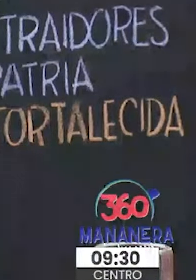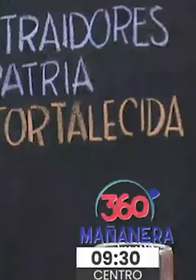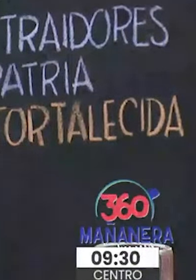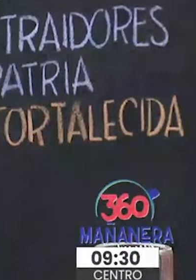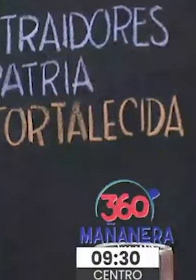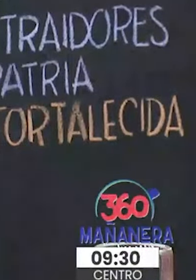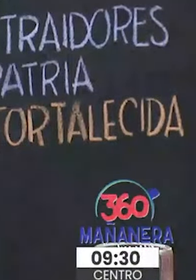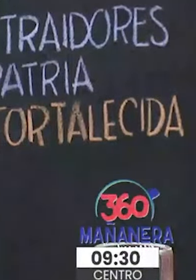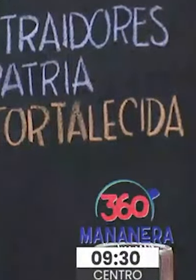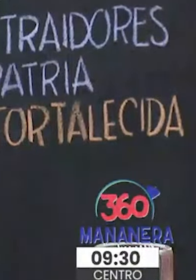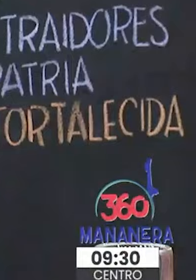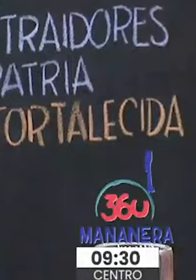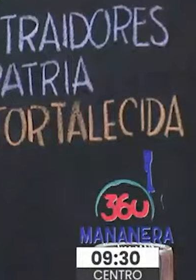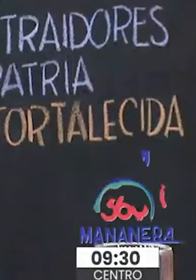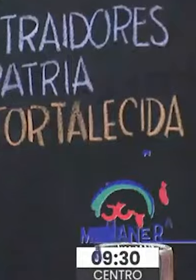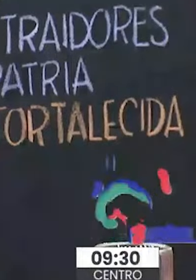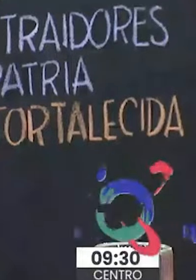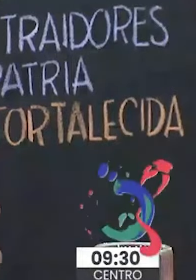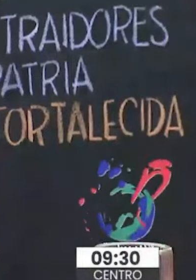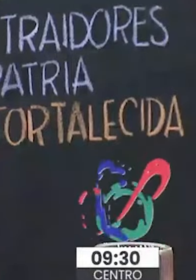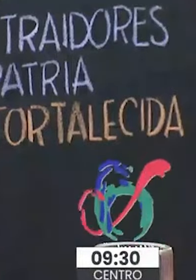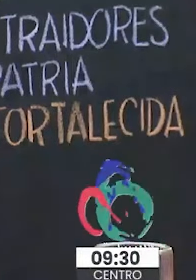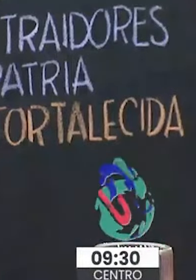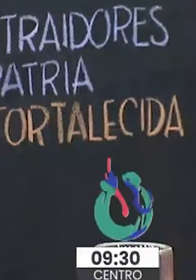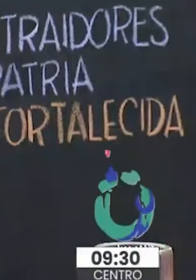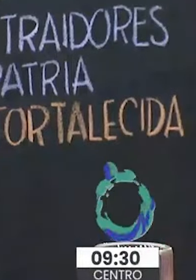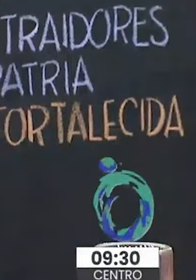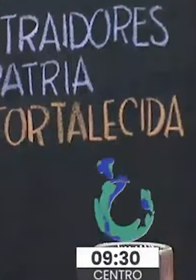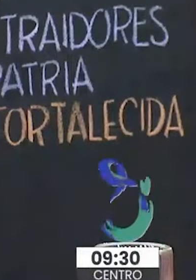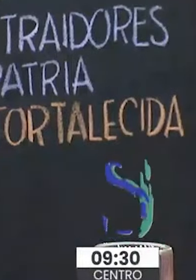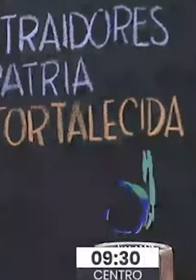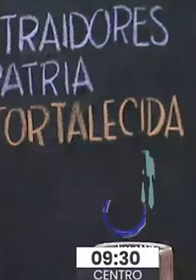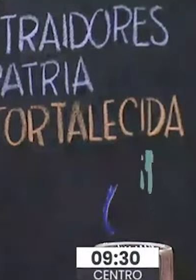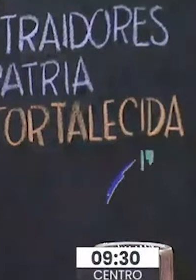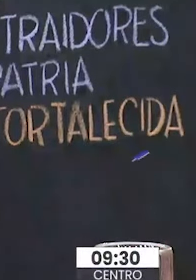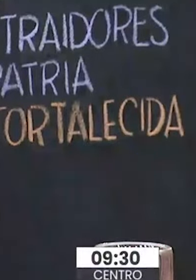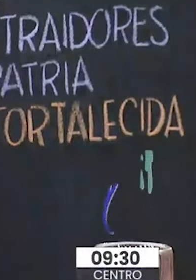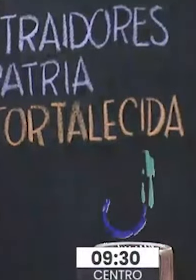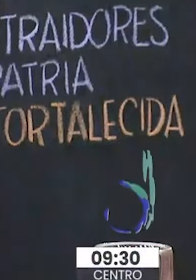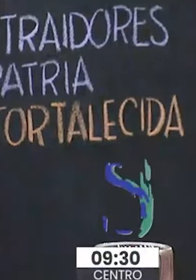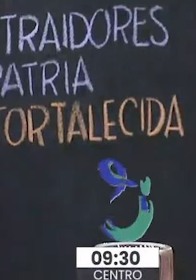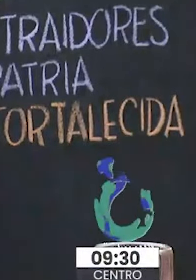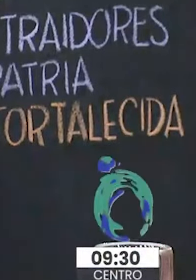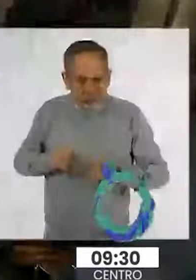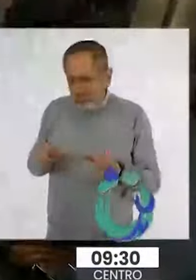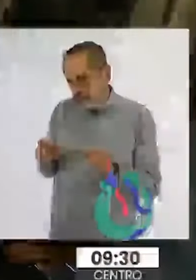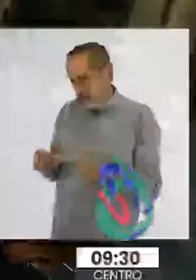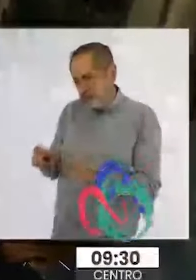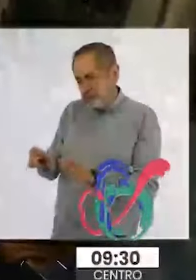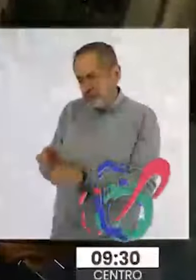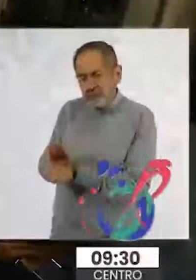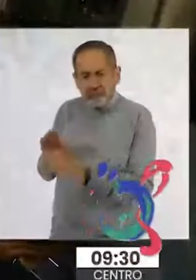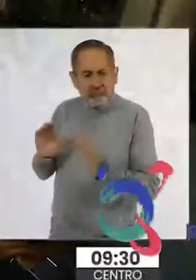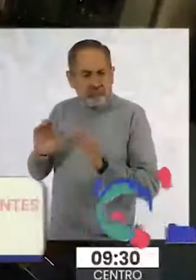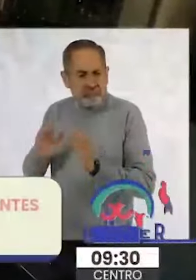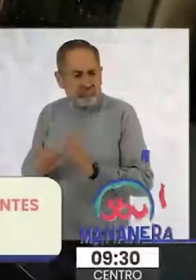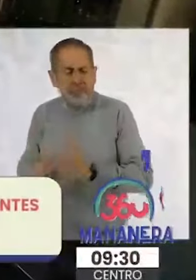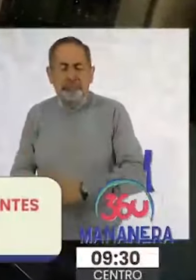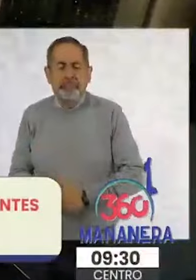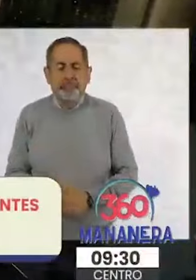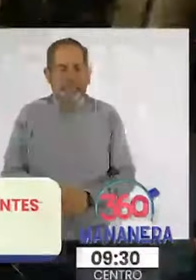enfoque humanista que busca también atender las causas de la migración así lo explica esta mañana es una